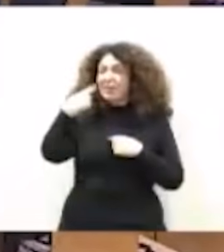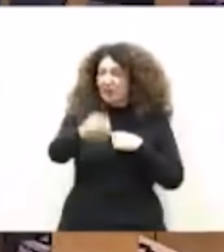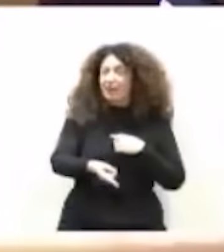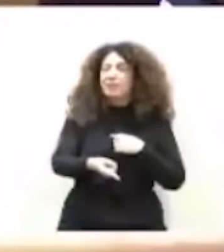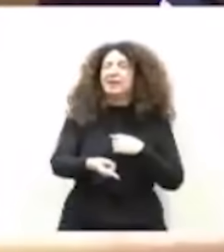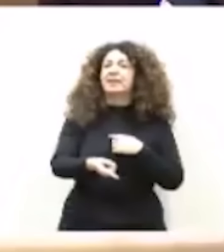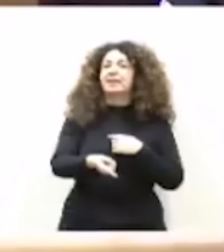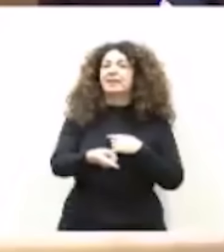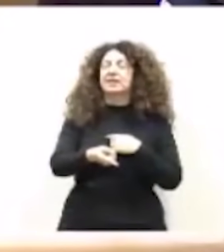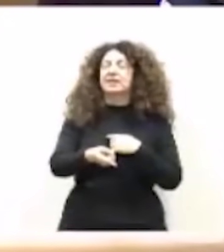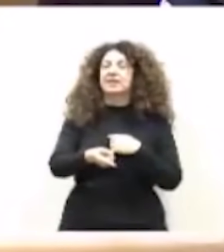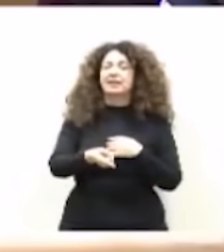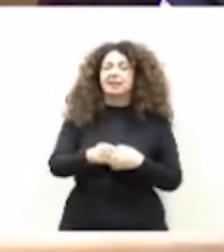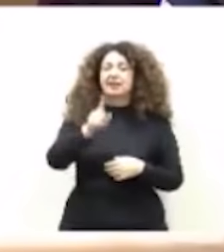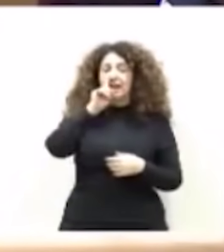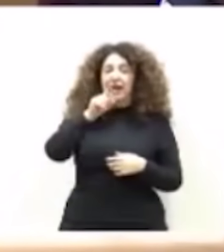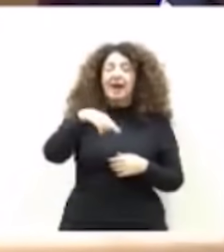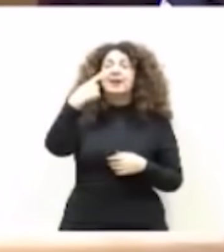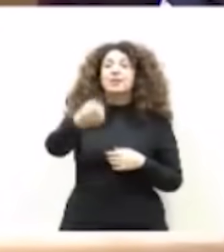el año que viene